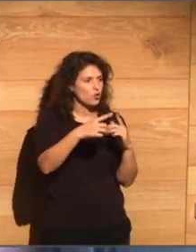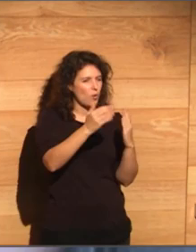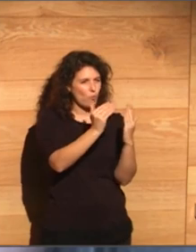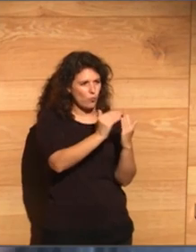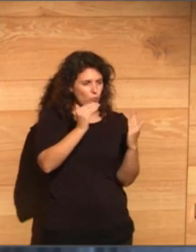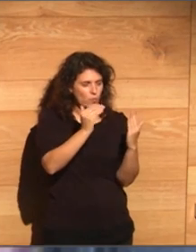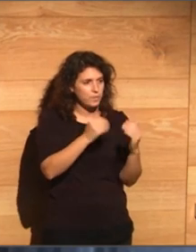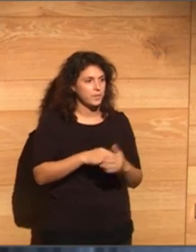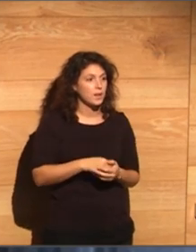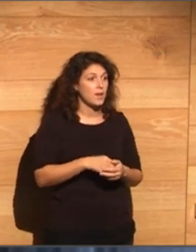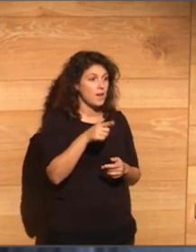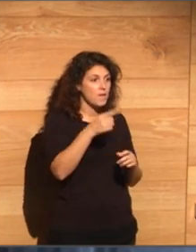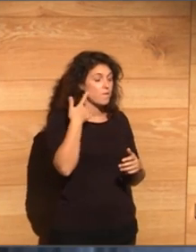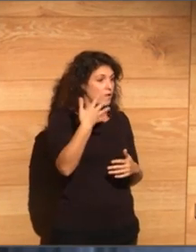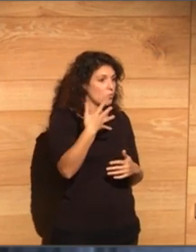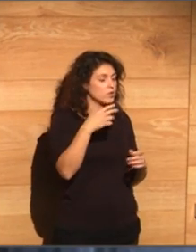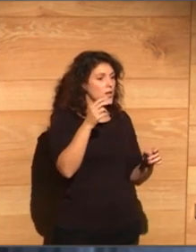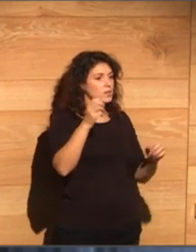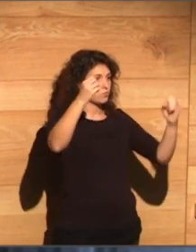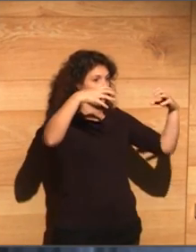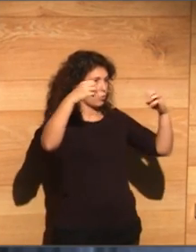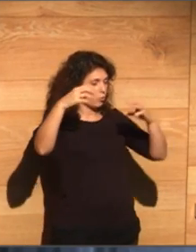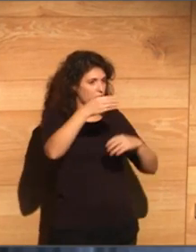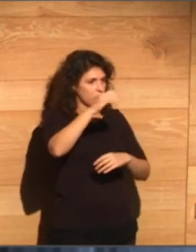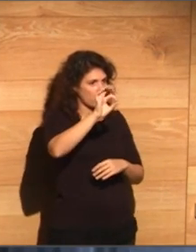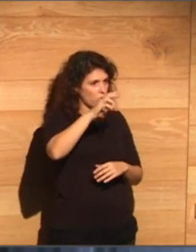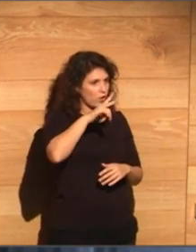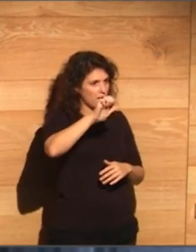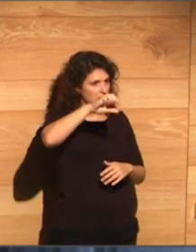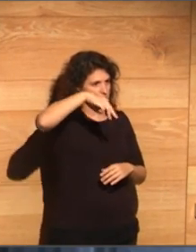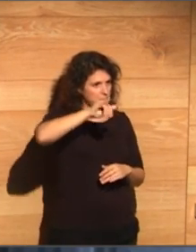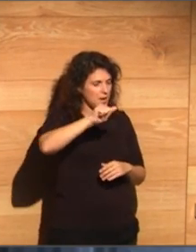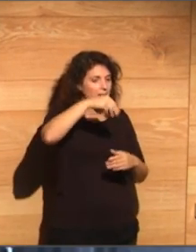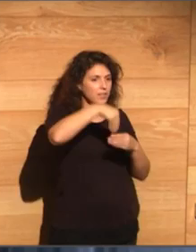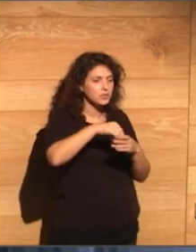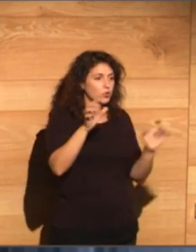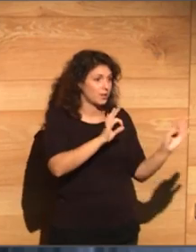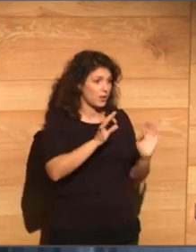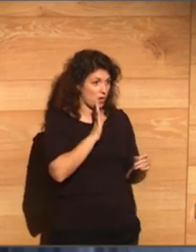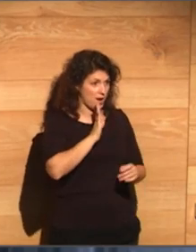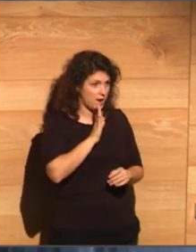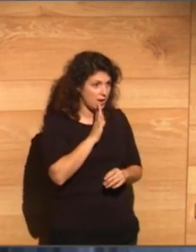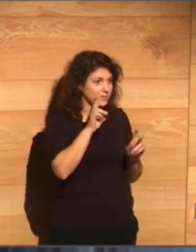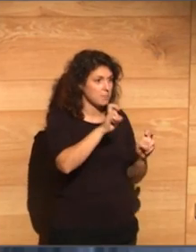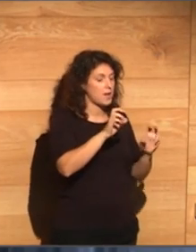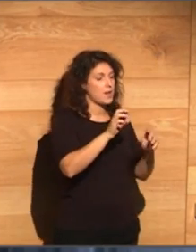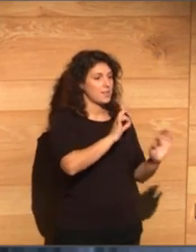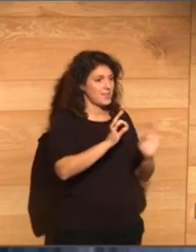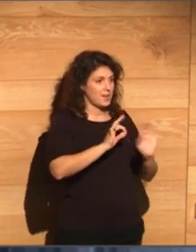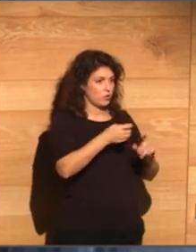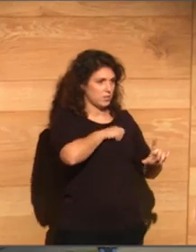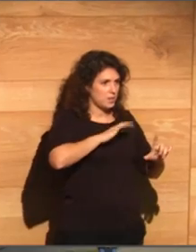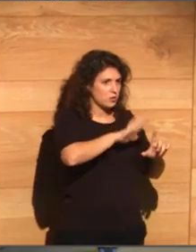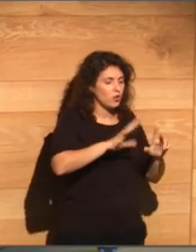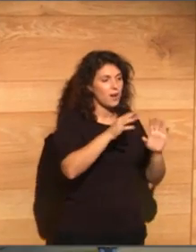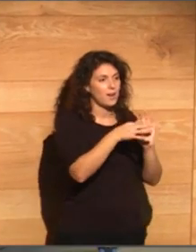en la famosa Luces de Bohemia, que es la obra cumbre de Valle Inclán y de todo el teatro español, se hable tanto de los espejos